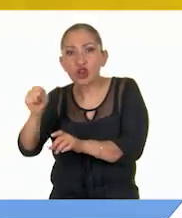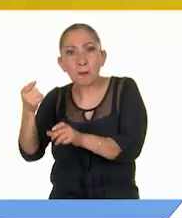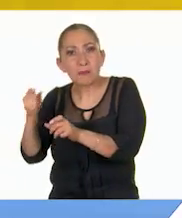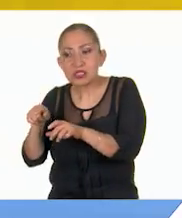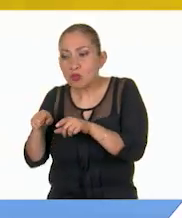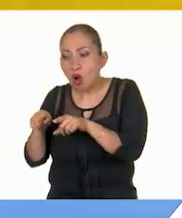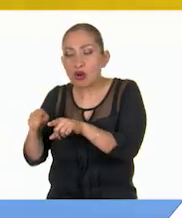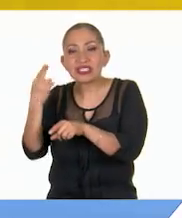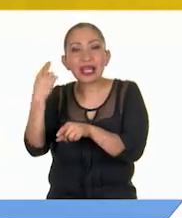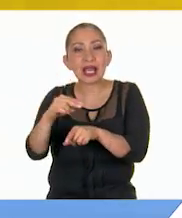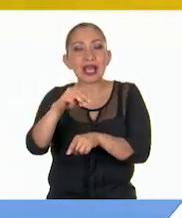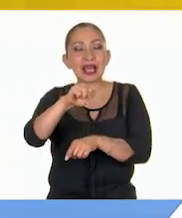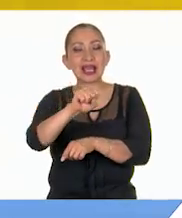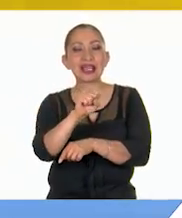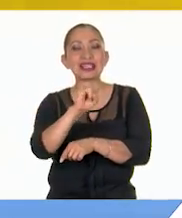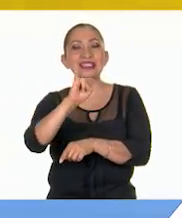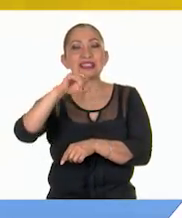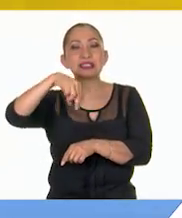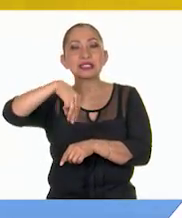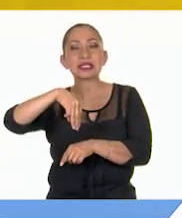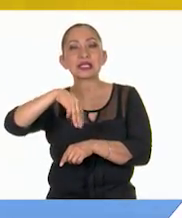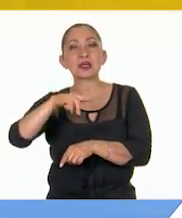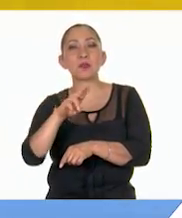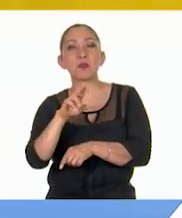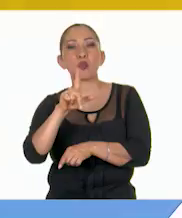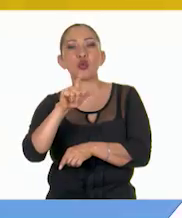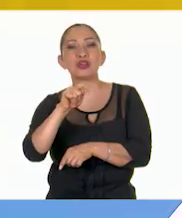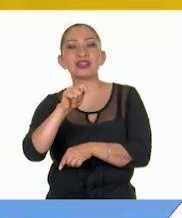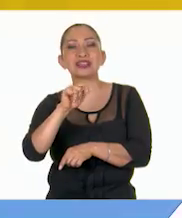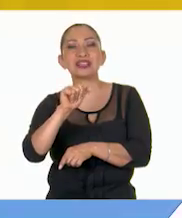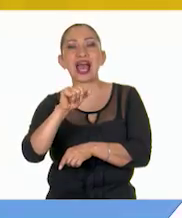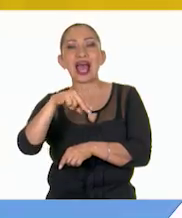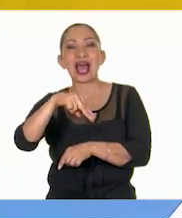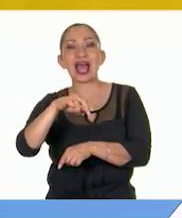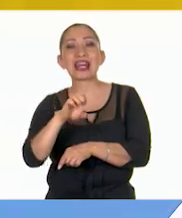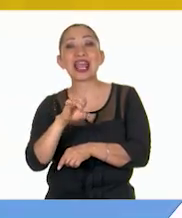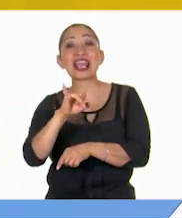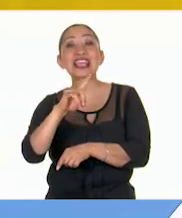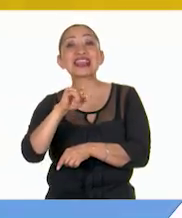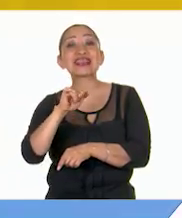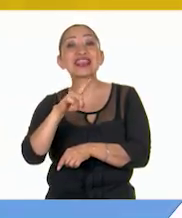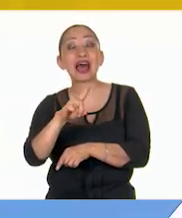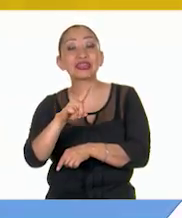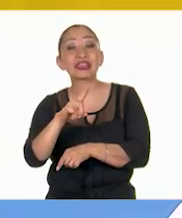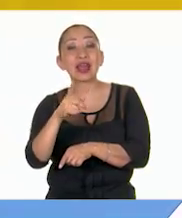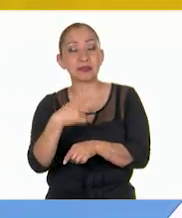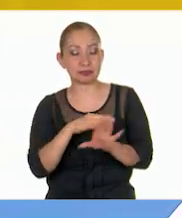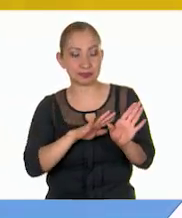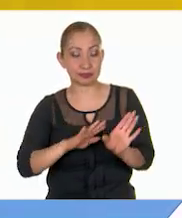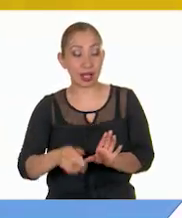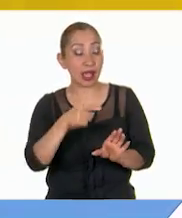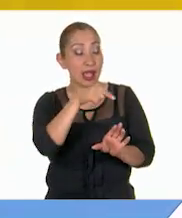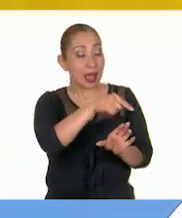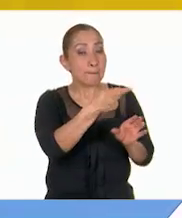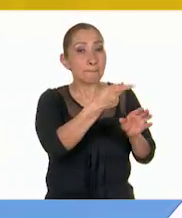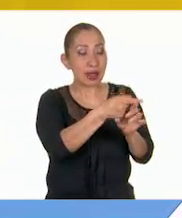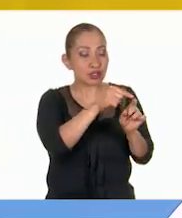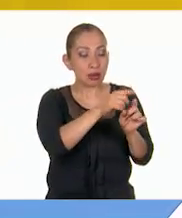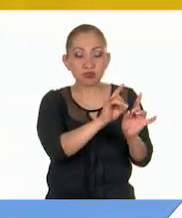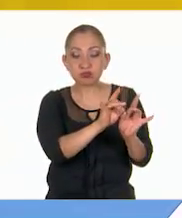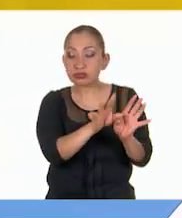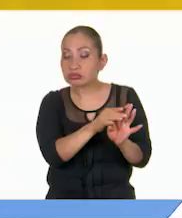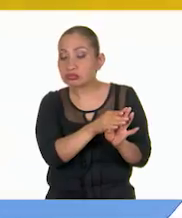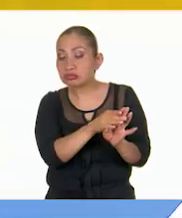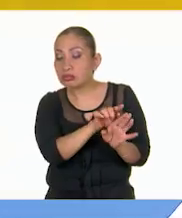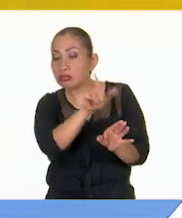otro se llama simultaneidad. Aquello que provoca que algo suceda se llama causa y su